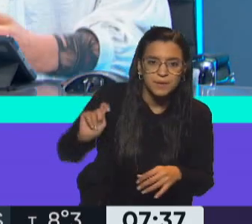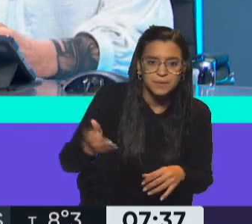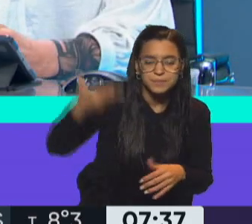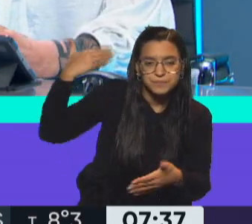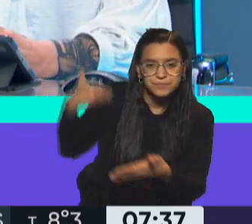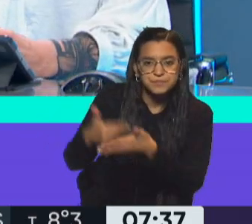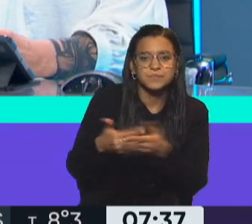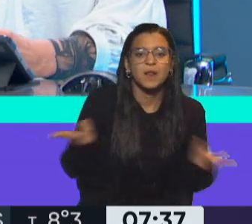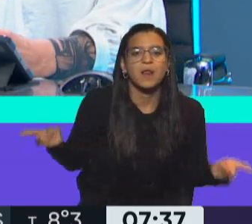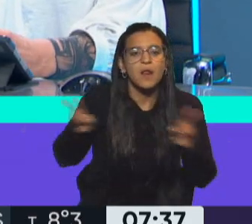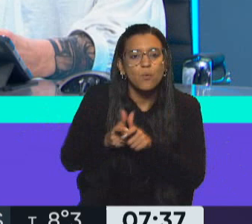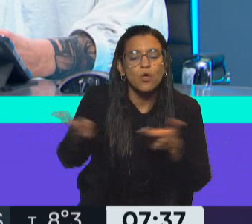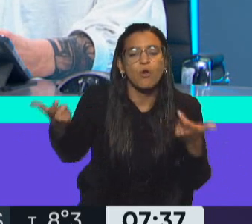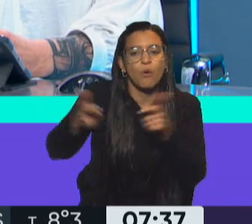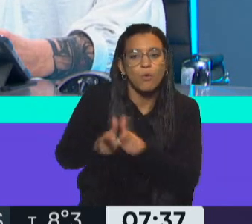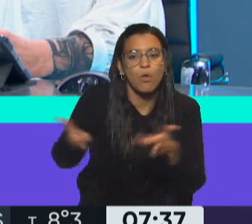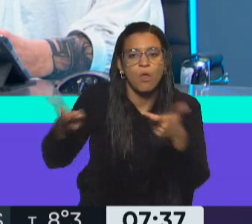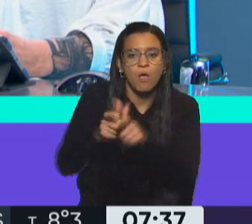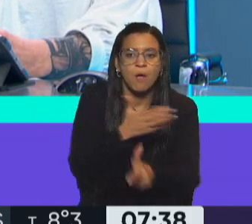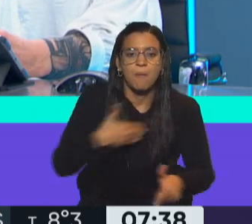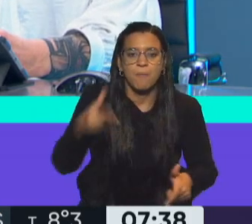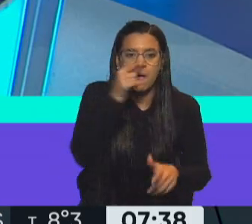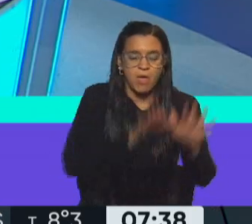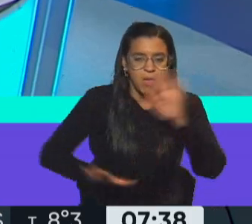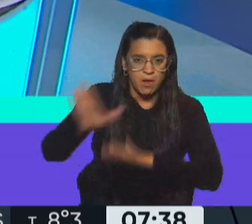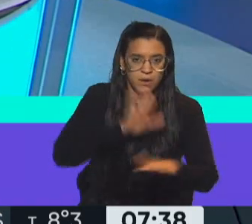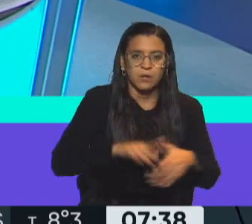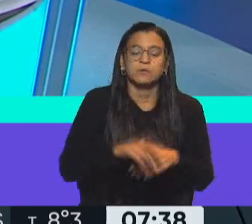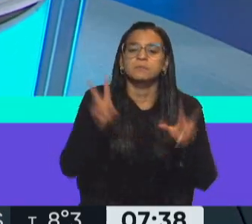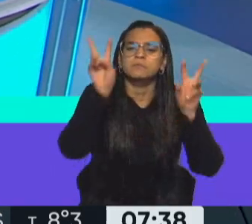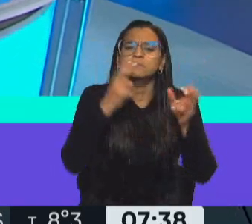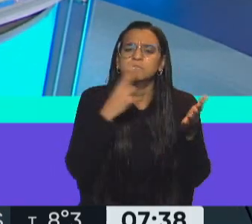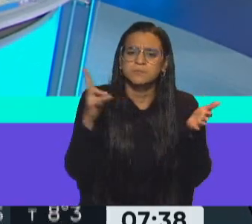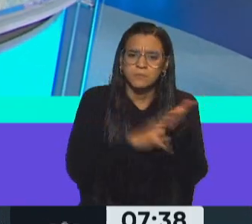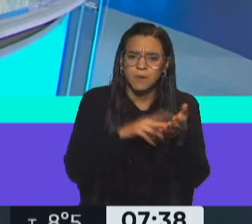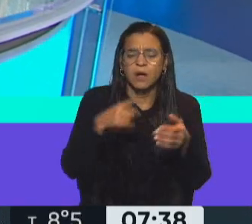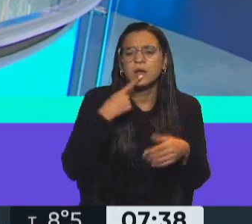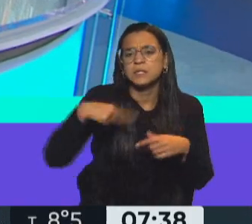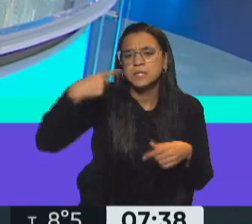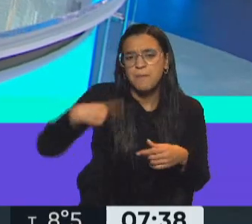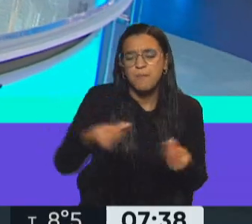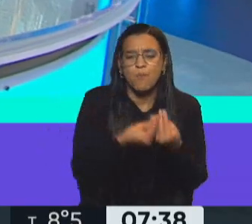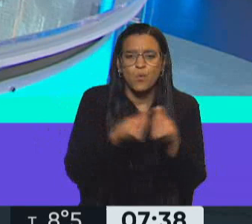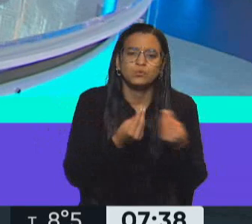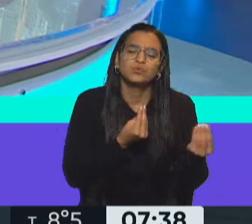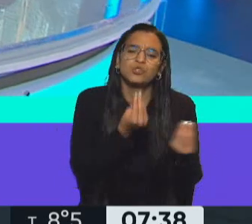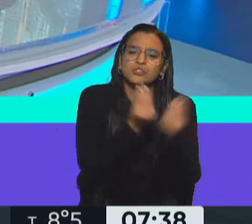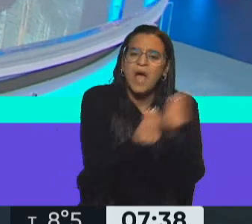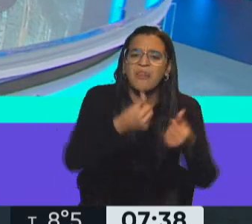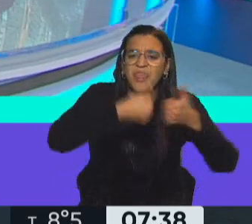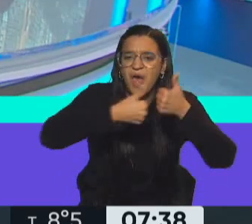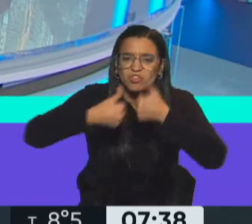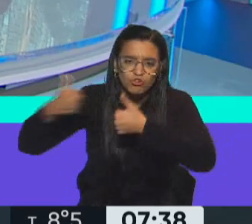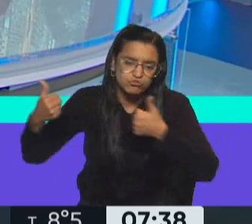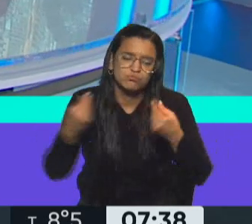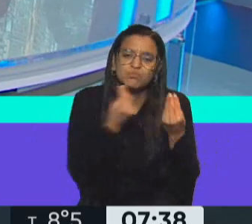estas reuniones que se vienen concretando con padres organizados. A ver, dijiste tema impositivo, que es el caballito de batalla de muchos precandidatos con vistas a las elecciones.